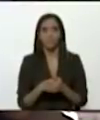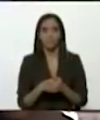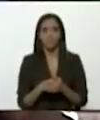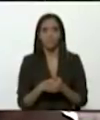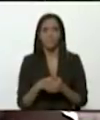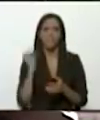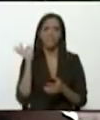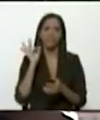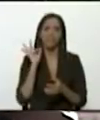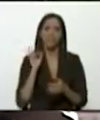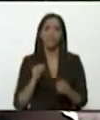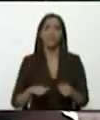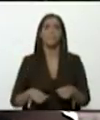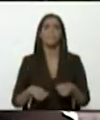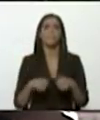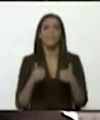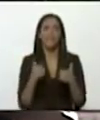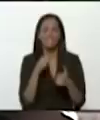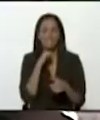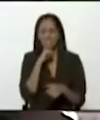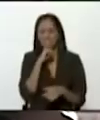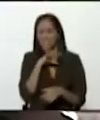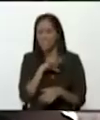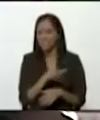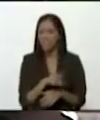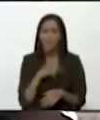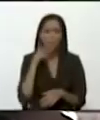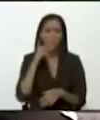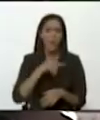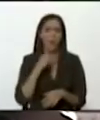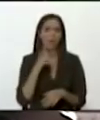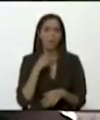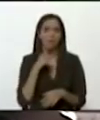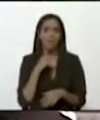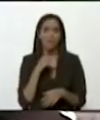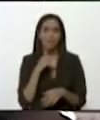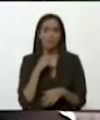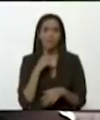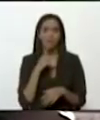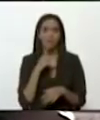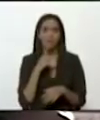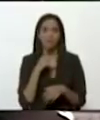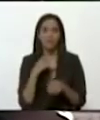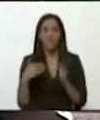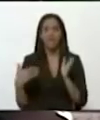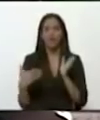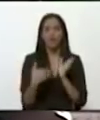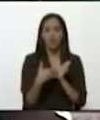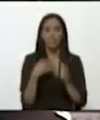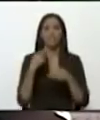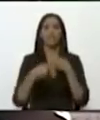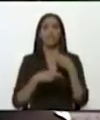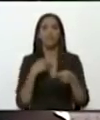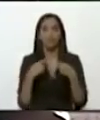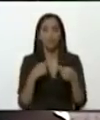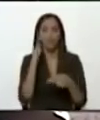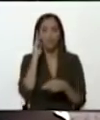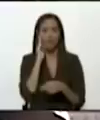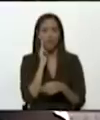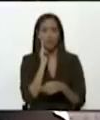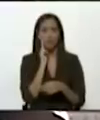La expresión más nauseabunda de la política se unió en contra de la revolución